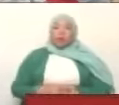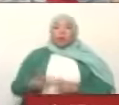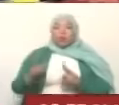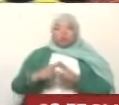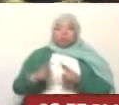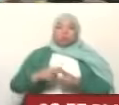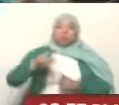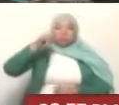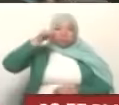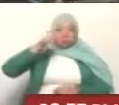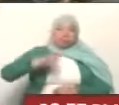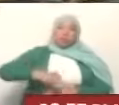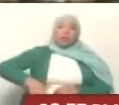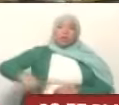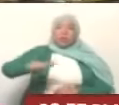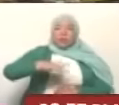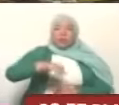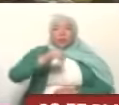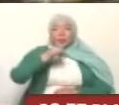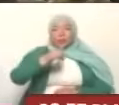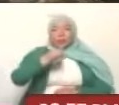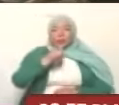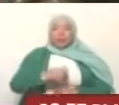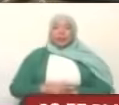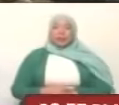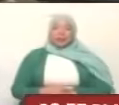Portuguesa. Así es, presidente. Eduardo, tú tienes